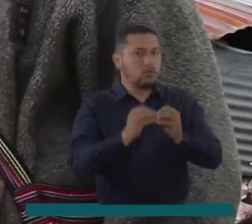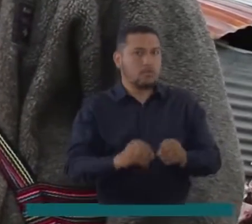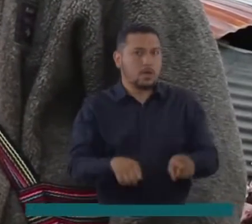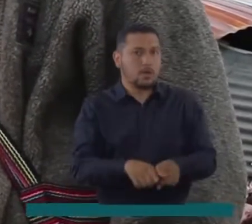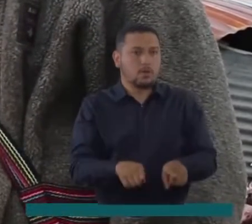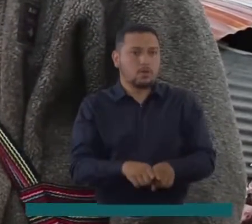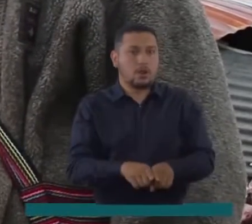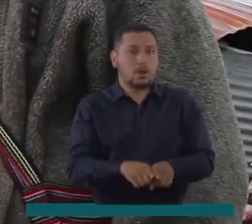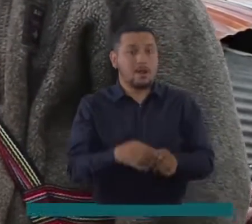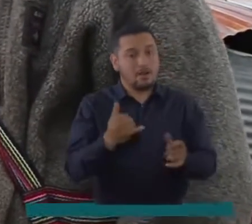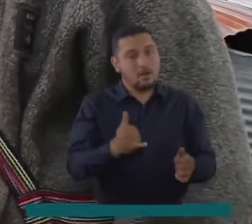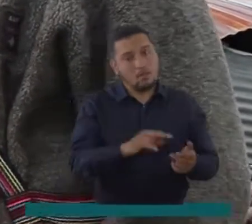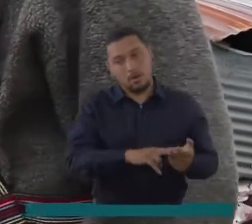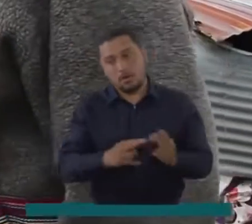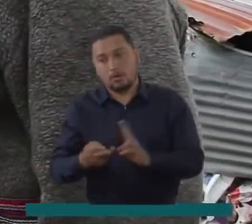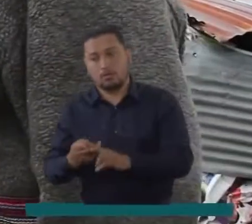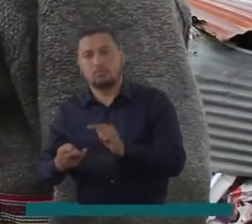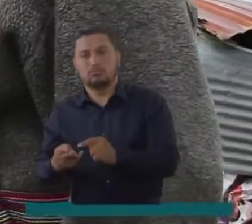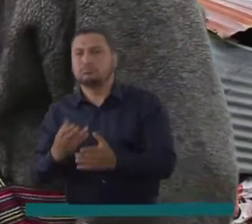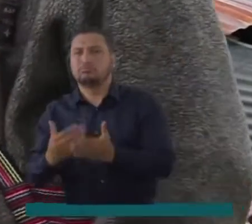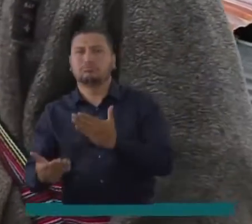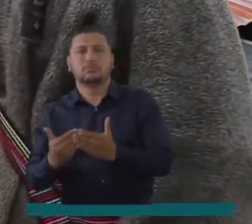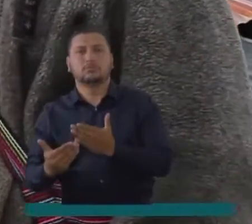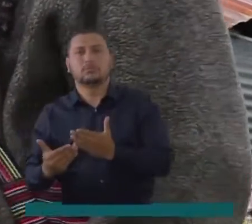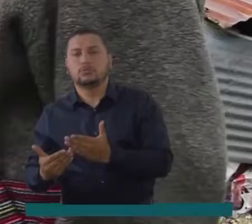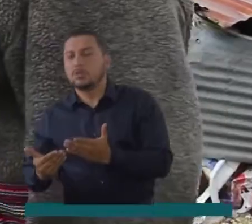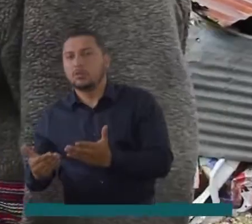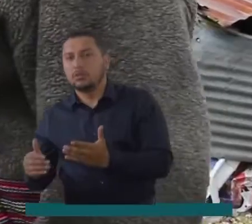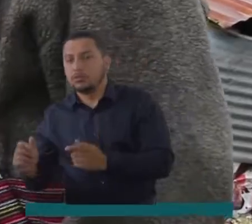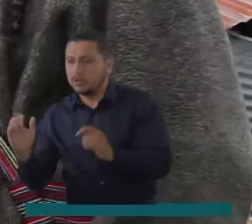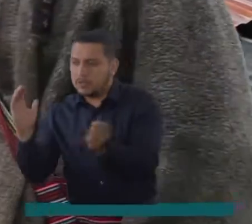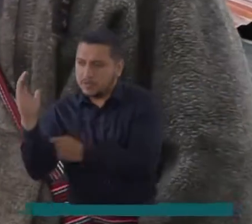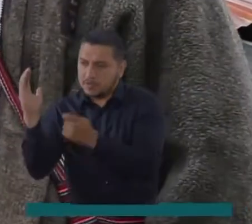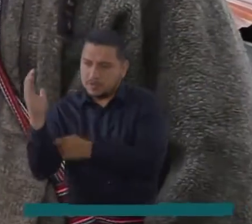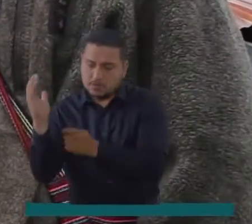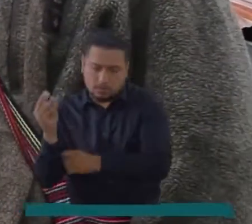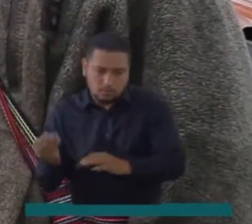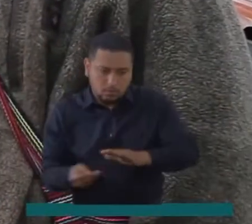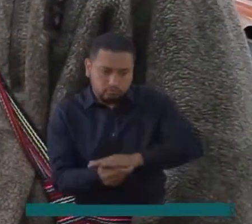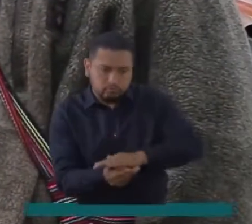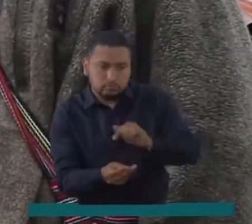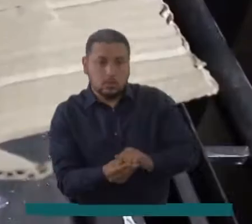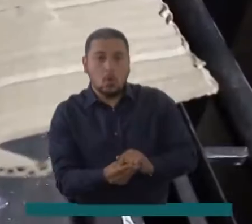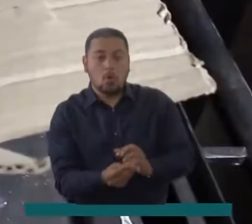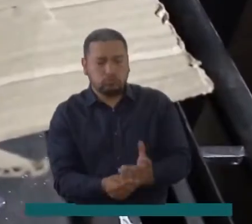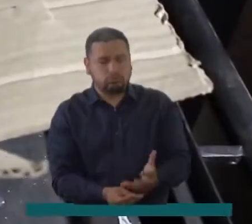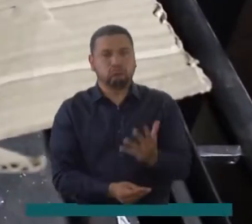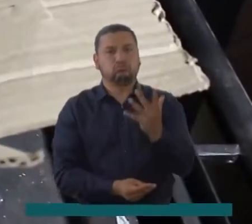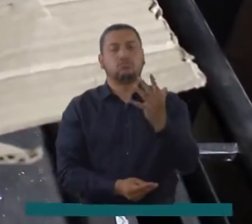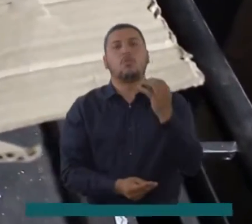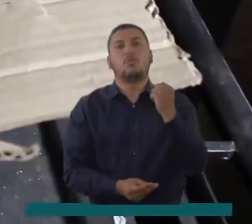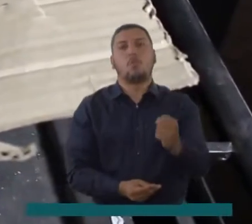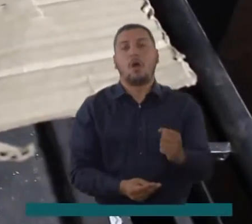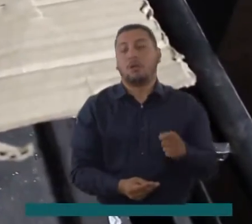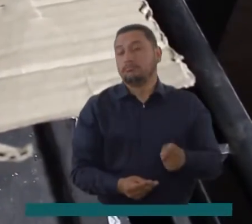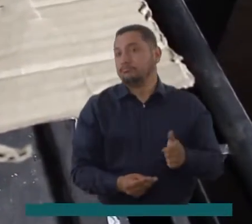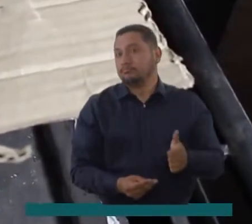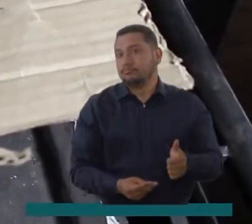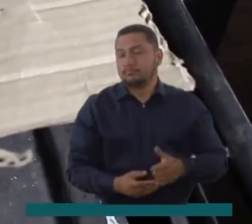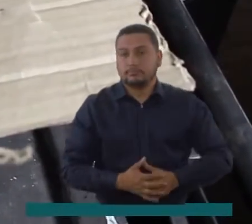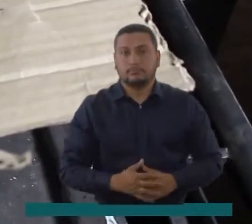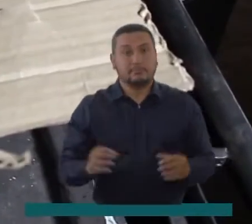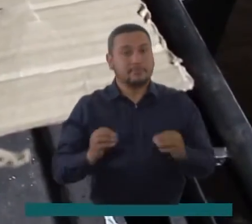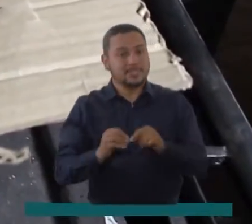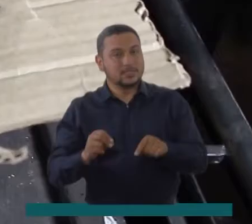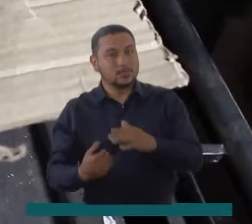antigua. Este es más fácil porque se pica la leña más pequeña y arde más rápido. Adicionalmente, esta